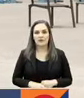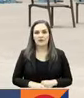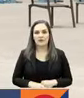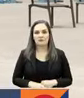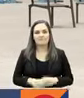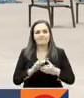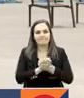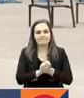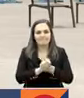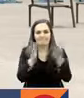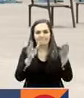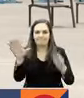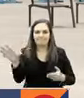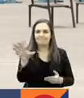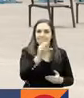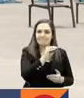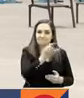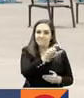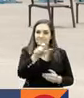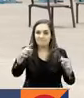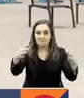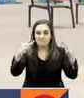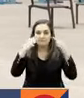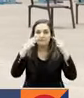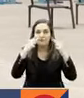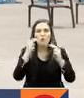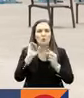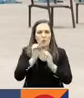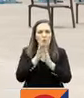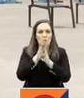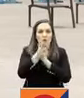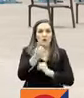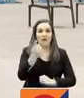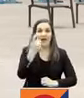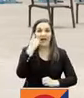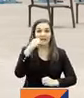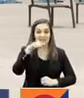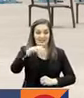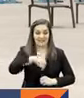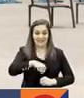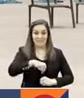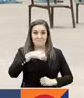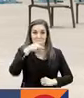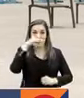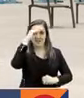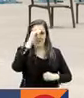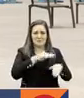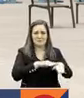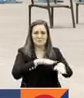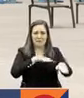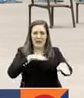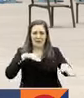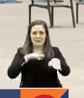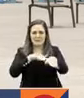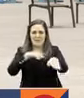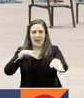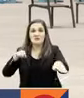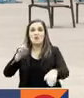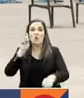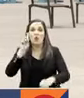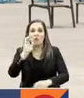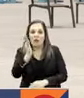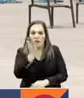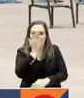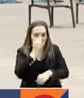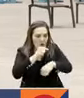Cordial saludo para todos los televidentes. Les contamos que ayer las vías de la capital antioqueña colapsaron debido a que muchas personas minutos antes de